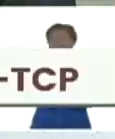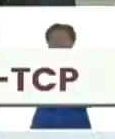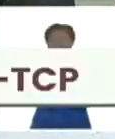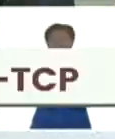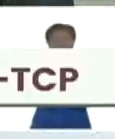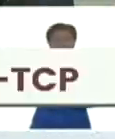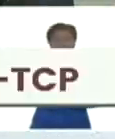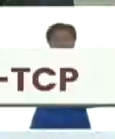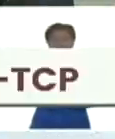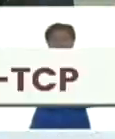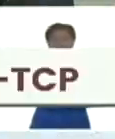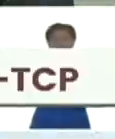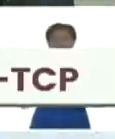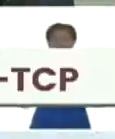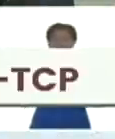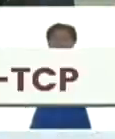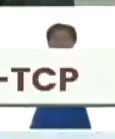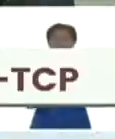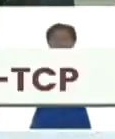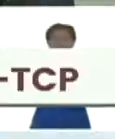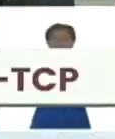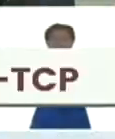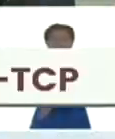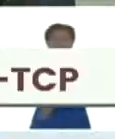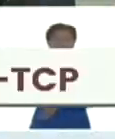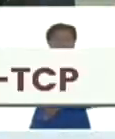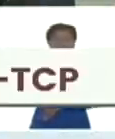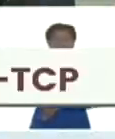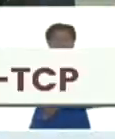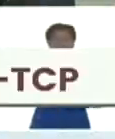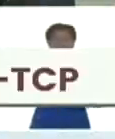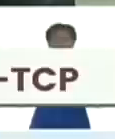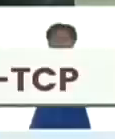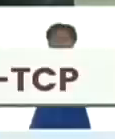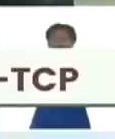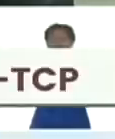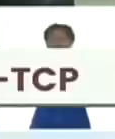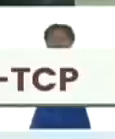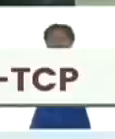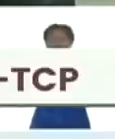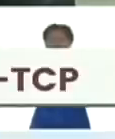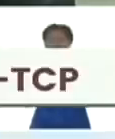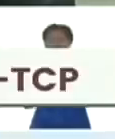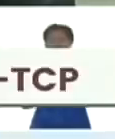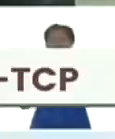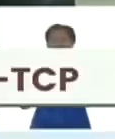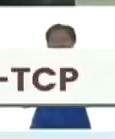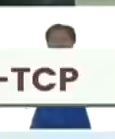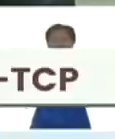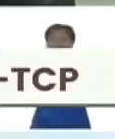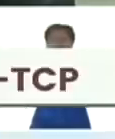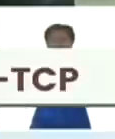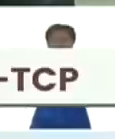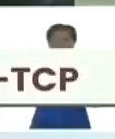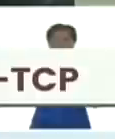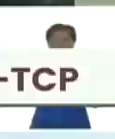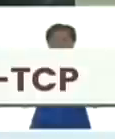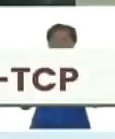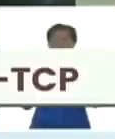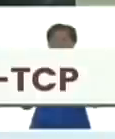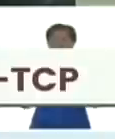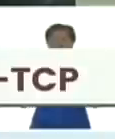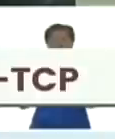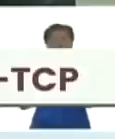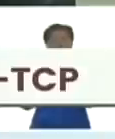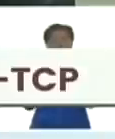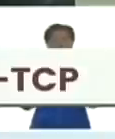en la lucha contra la pandemia de la COVID-19. Debemos fortalecer el ALBA